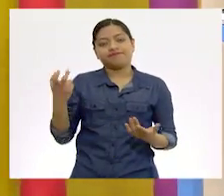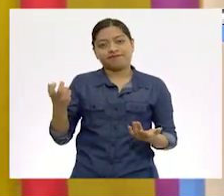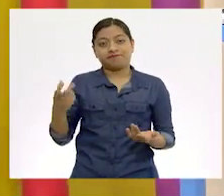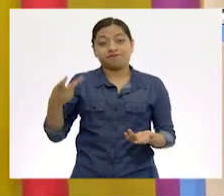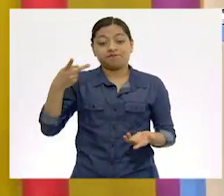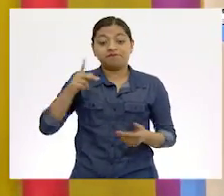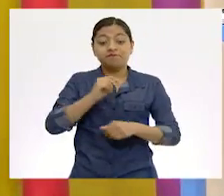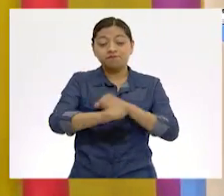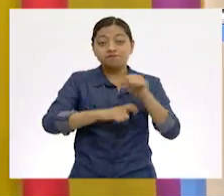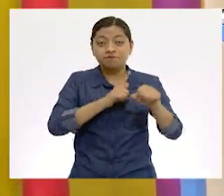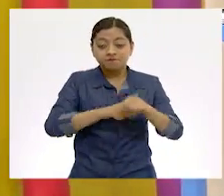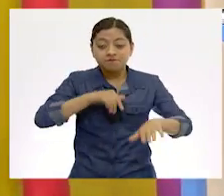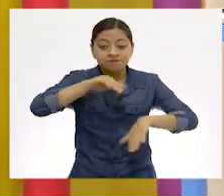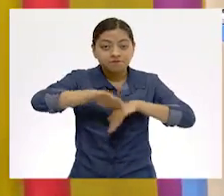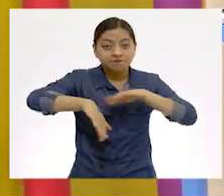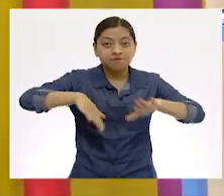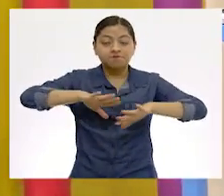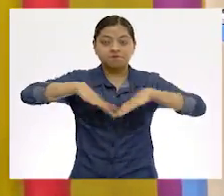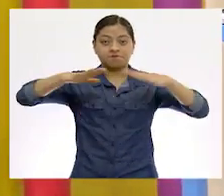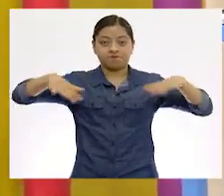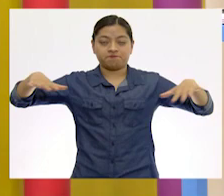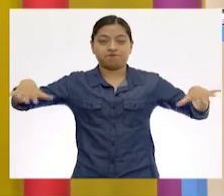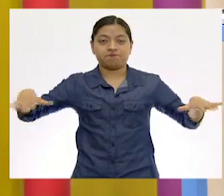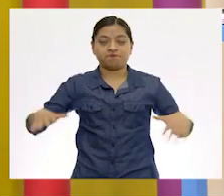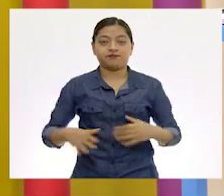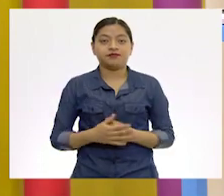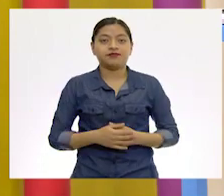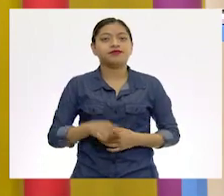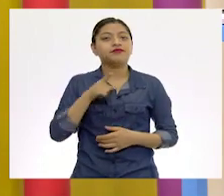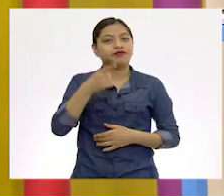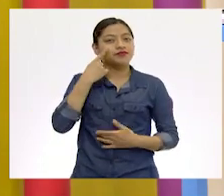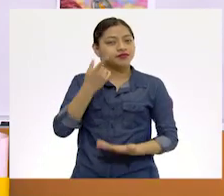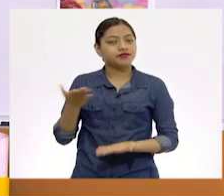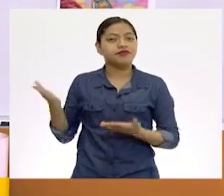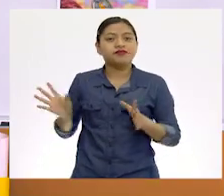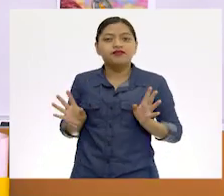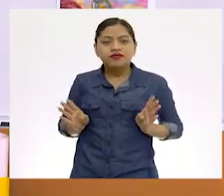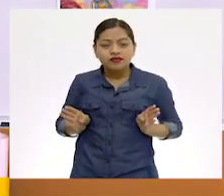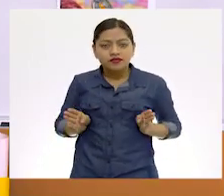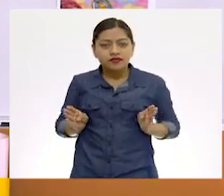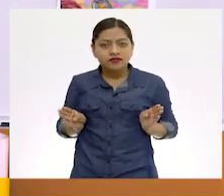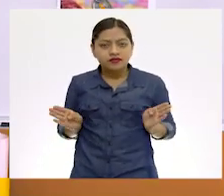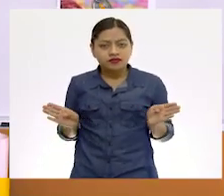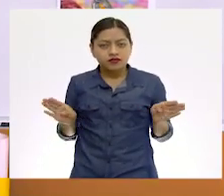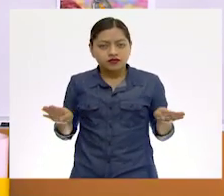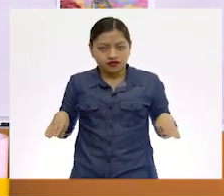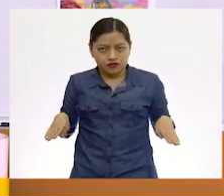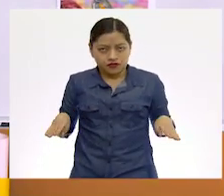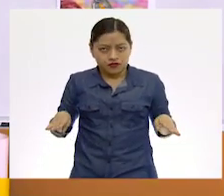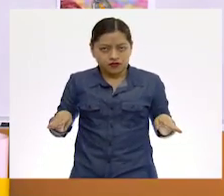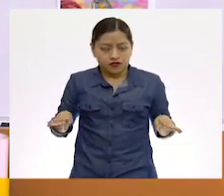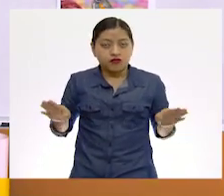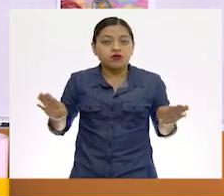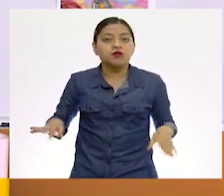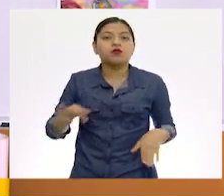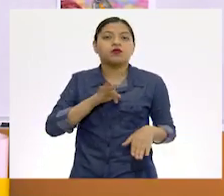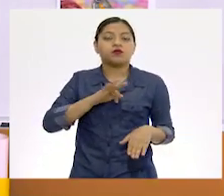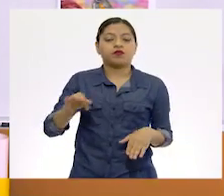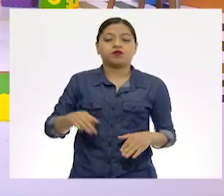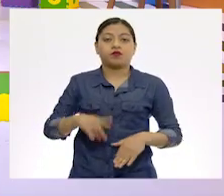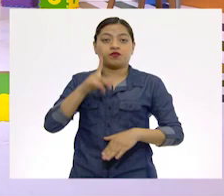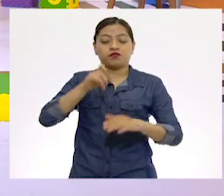la orca se desplaza nadando. Si ustedes observan sus aletas, las aletas le permiten mover el agua